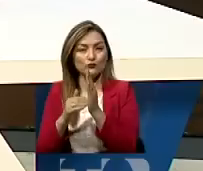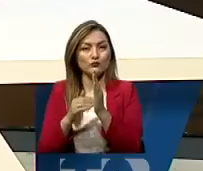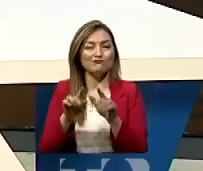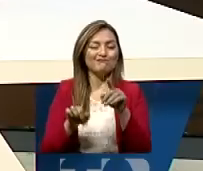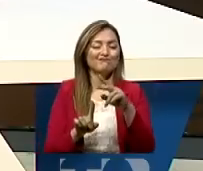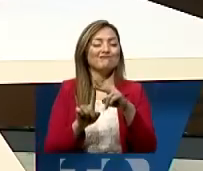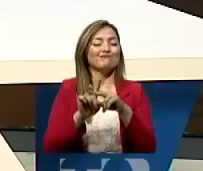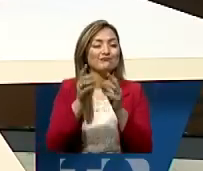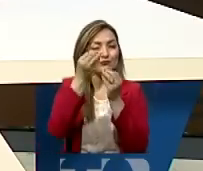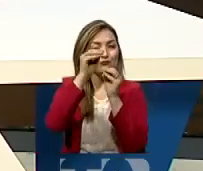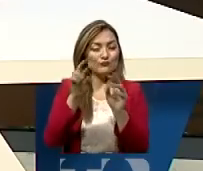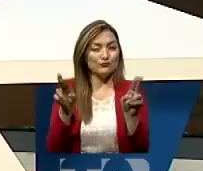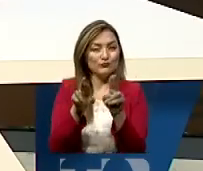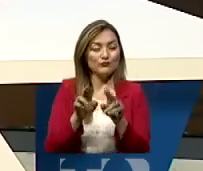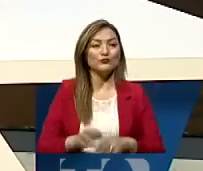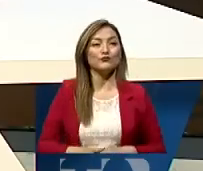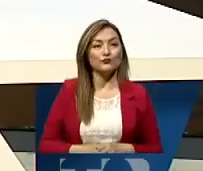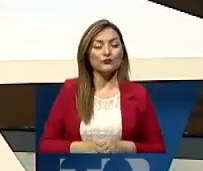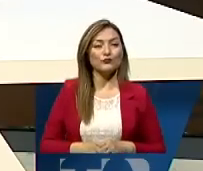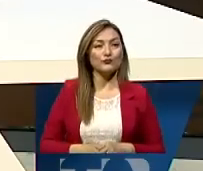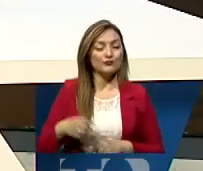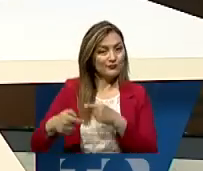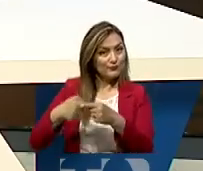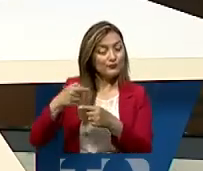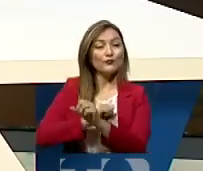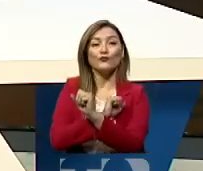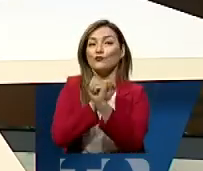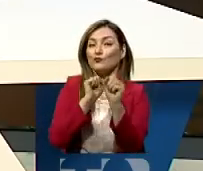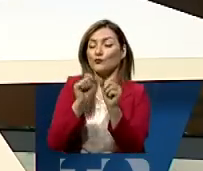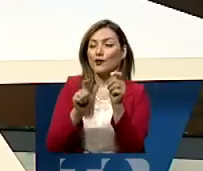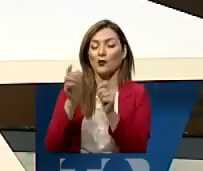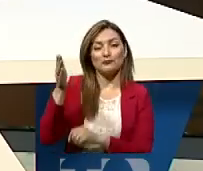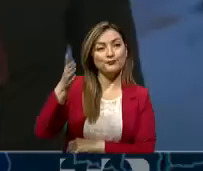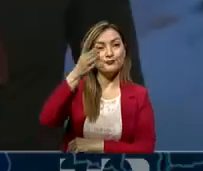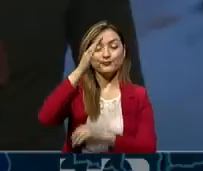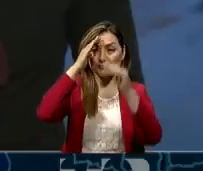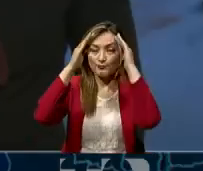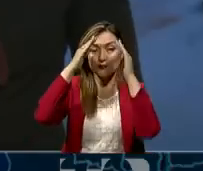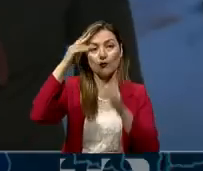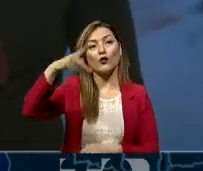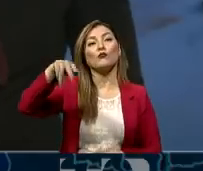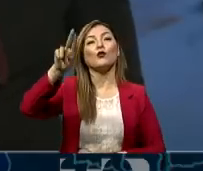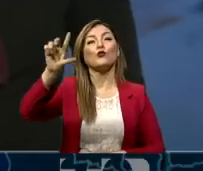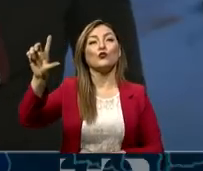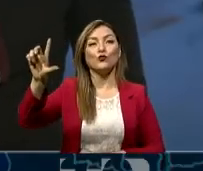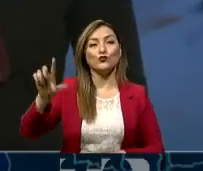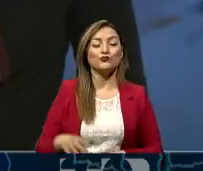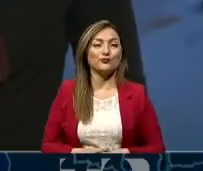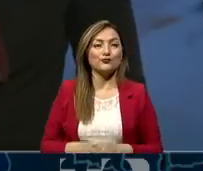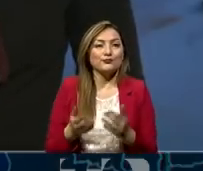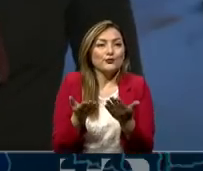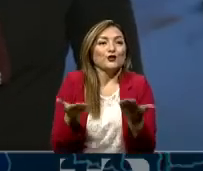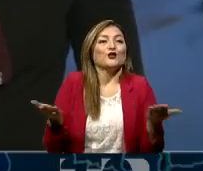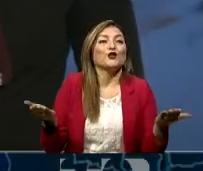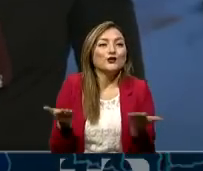Pero como todas las mañanas también nuestros compañeros, Steffi, ya recorren la ciudad. Así es, en este momento saludamos con Paul Coello. ¿Qué tal, Paul? ¿En dónde